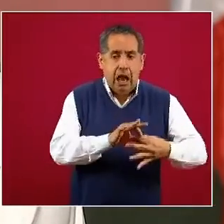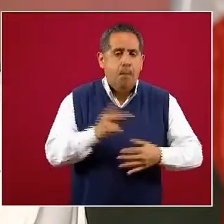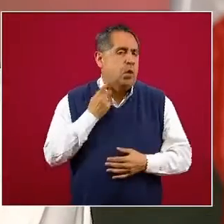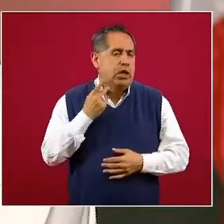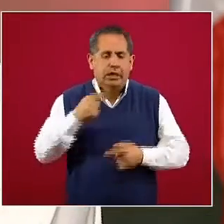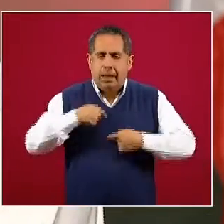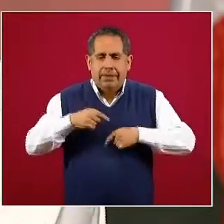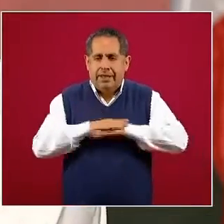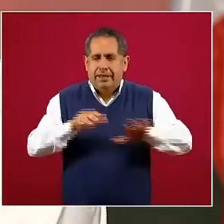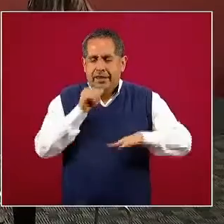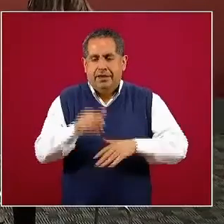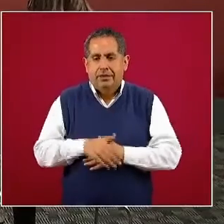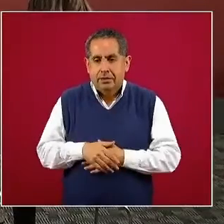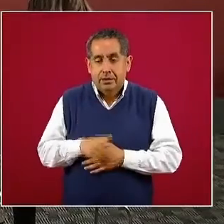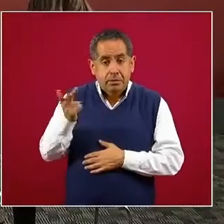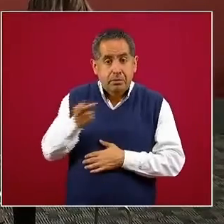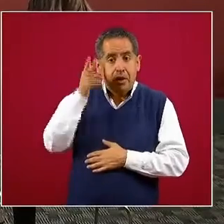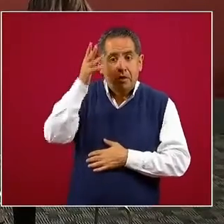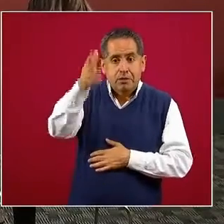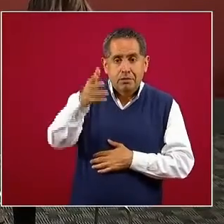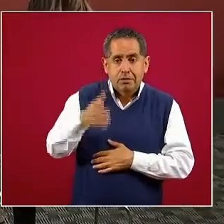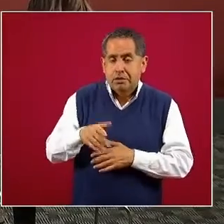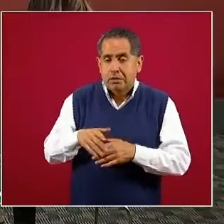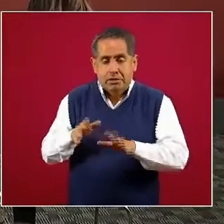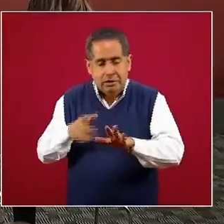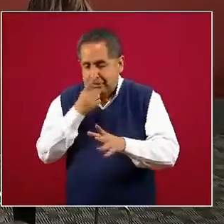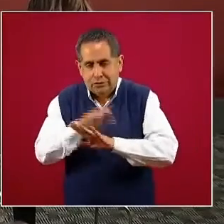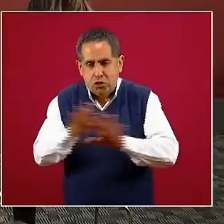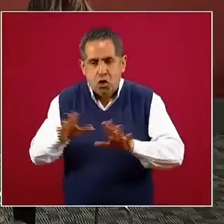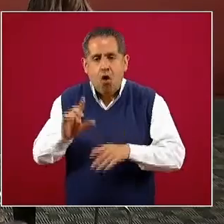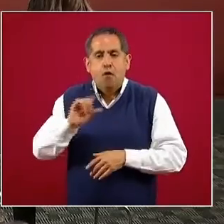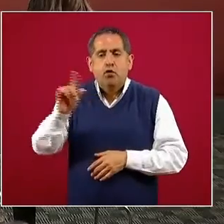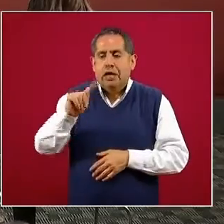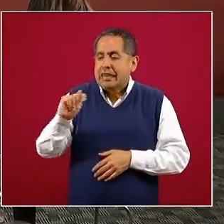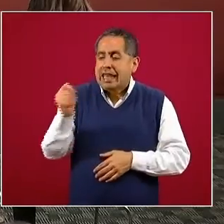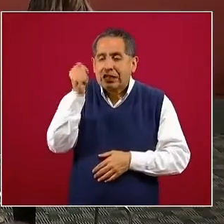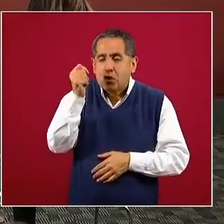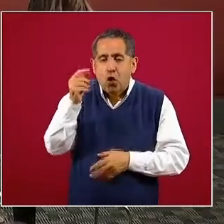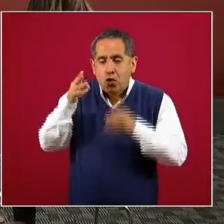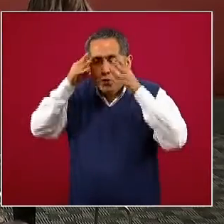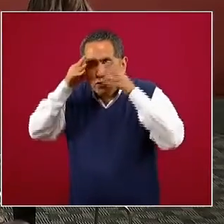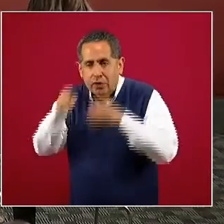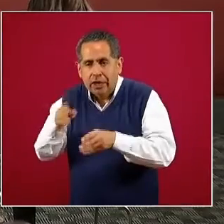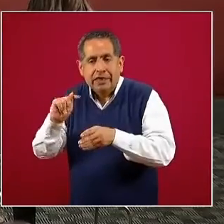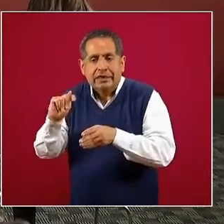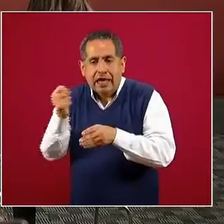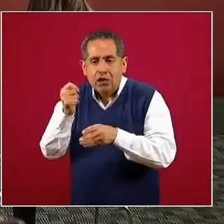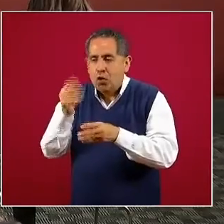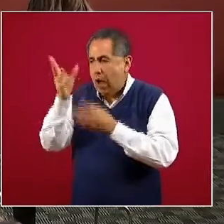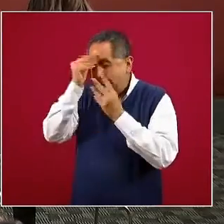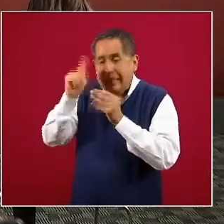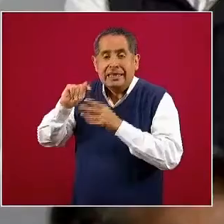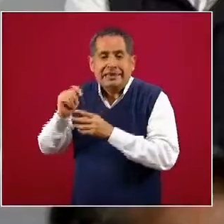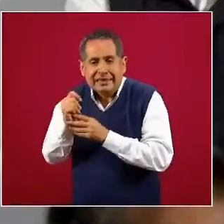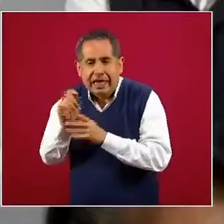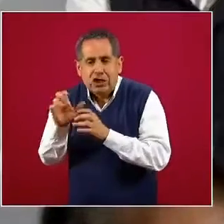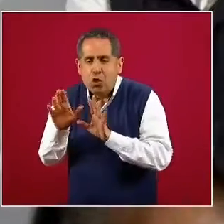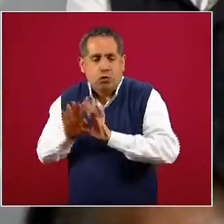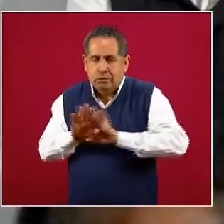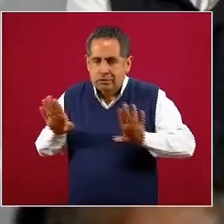mucho su presencia, van a ser muchas veces y van a estar en contacto con el doctor Cristian de la Organización Mundial